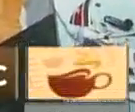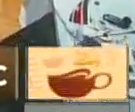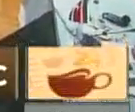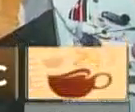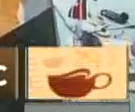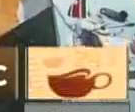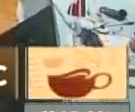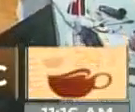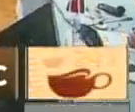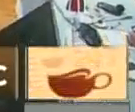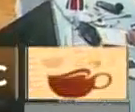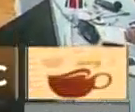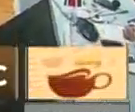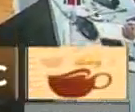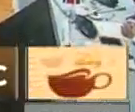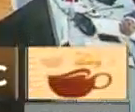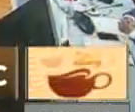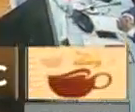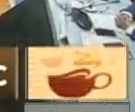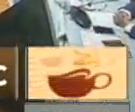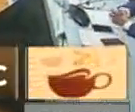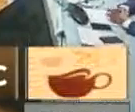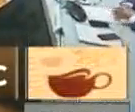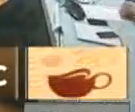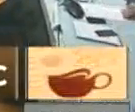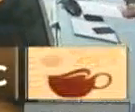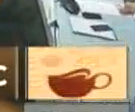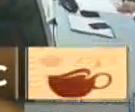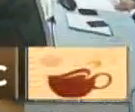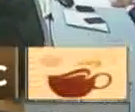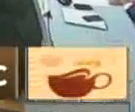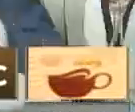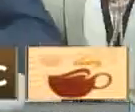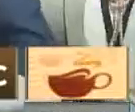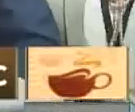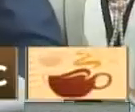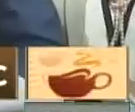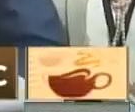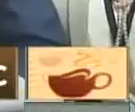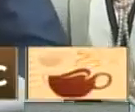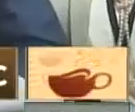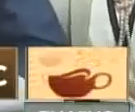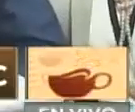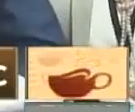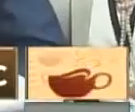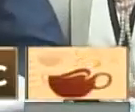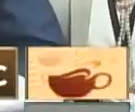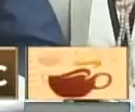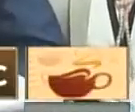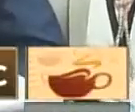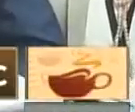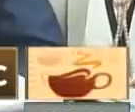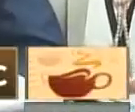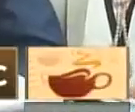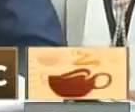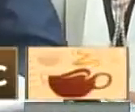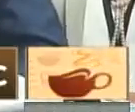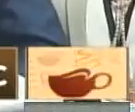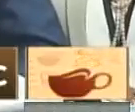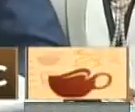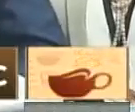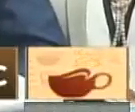Bolivariana de Venezuela, Nicolás Maduro Moros, de crear la Secretaría General de la CELAC, que sin duda alguna contribuirá a dinamizar aún